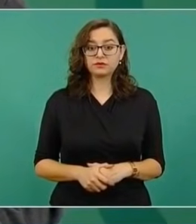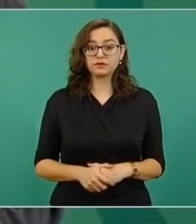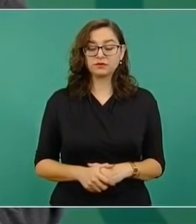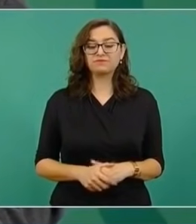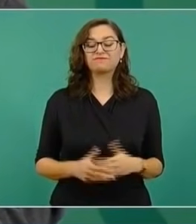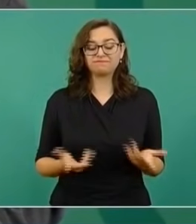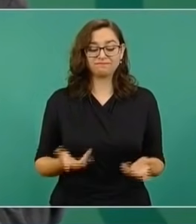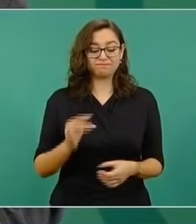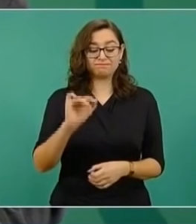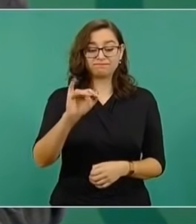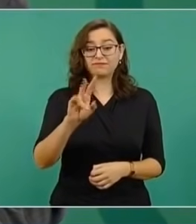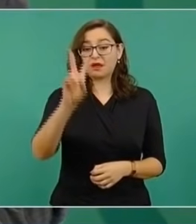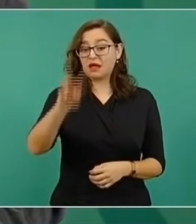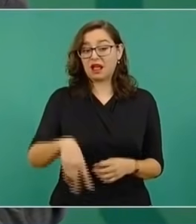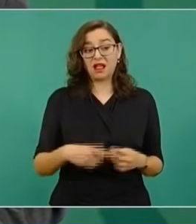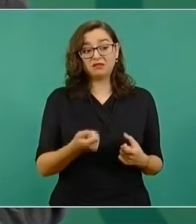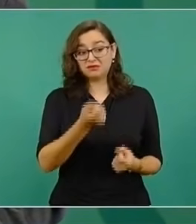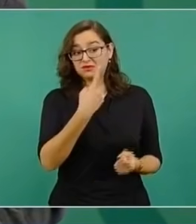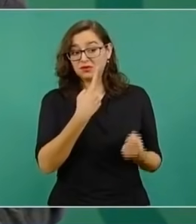de pensamiento.